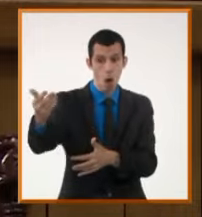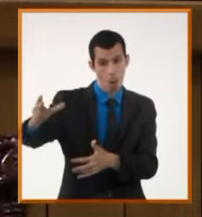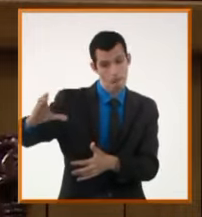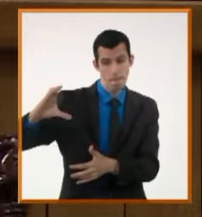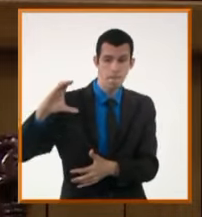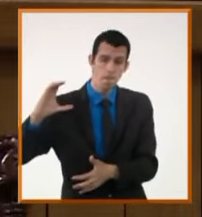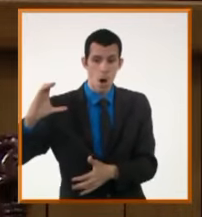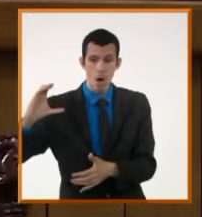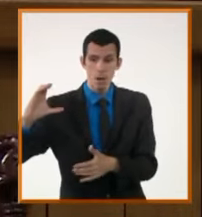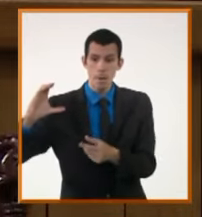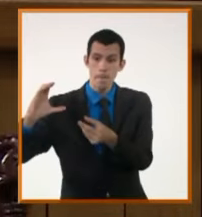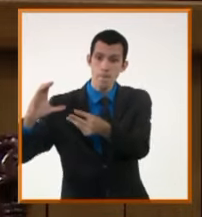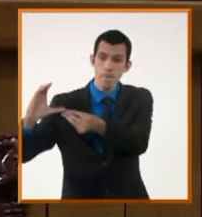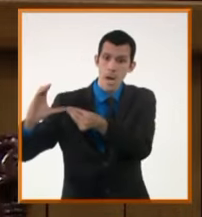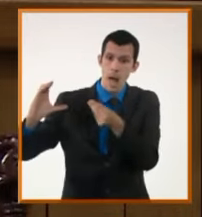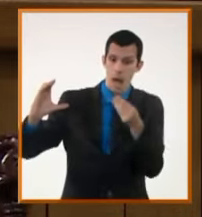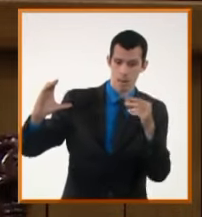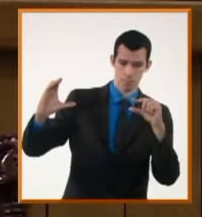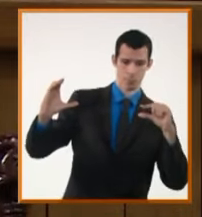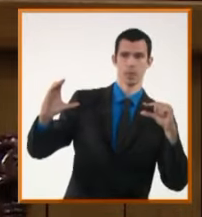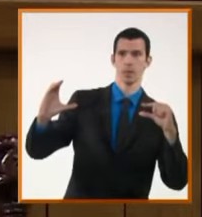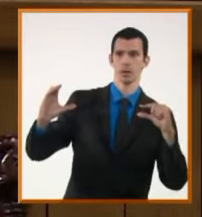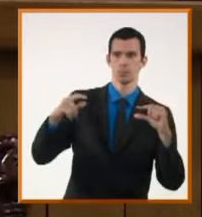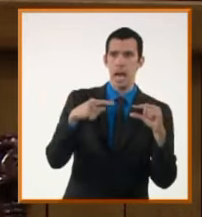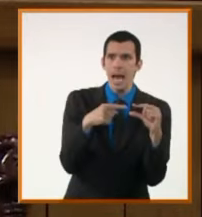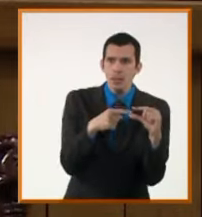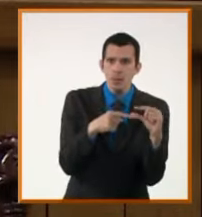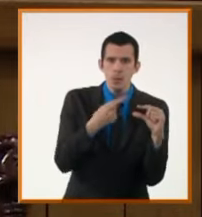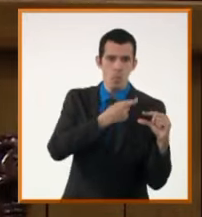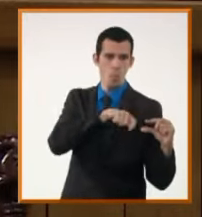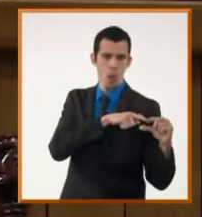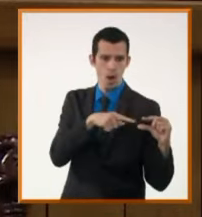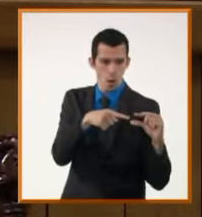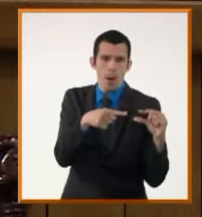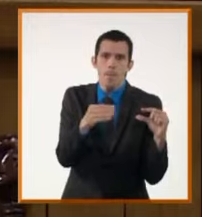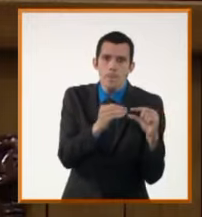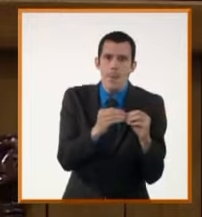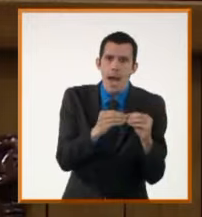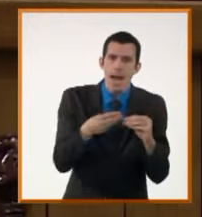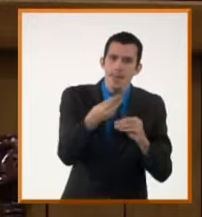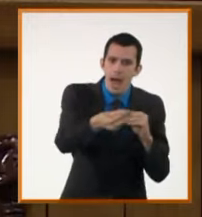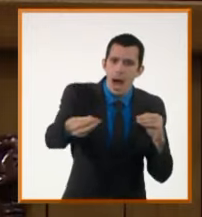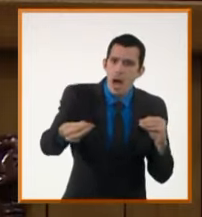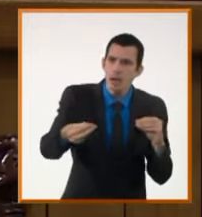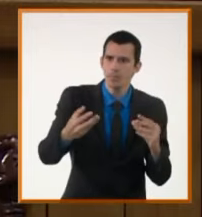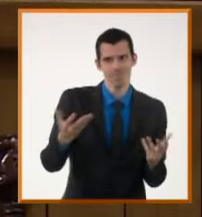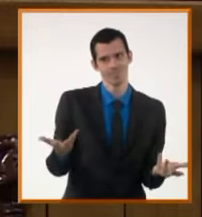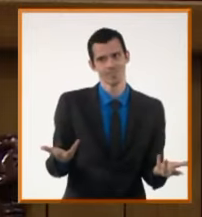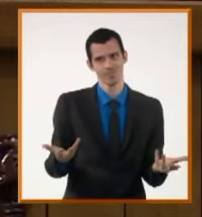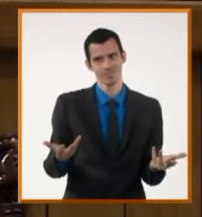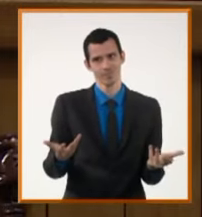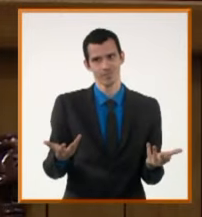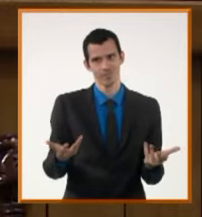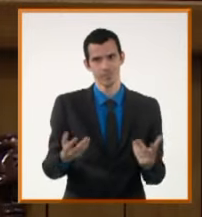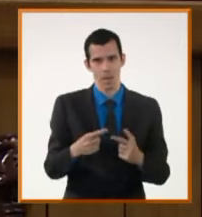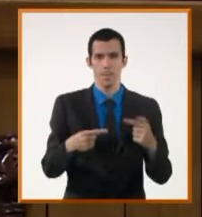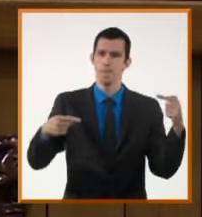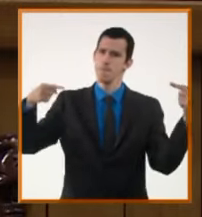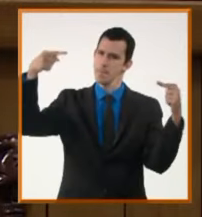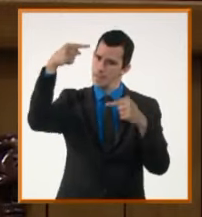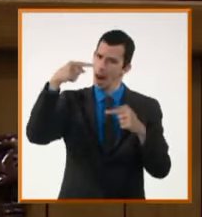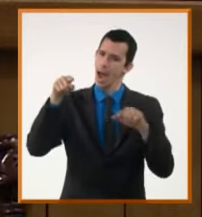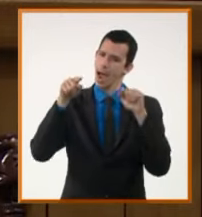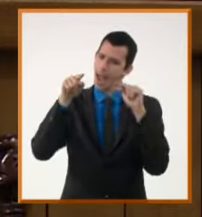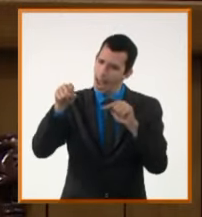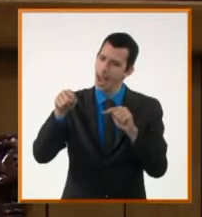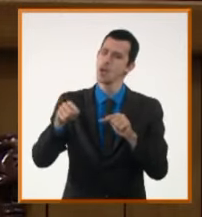la subdeclaración. Venden a precio especulativo una cantidad de millones y millones y sin embargo la declaración. Y una